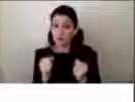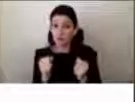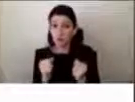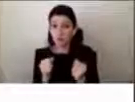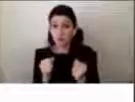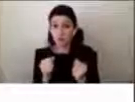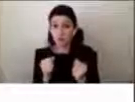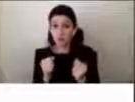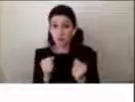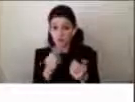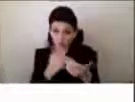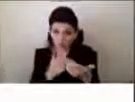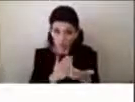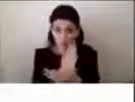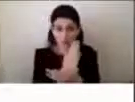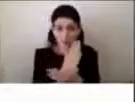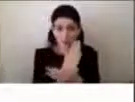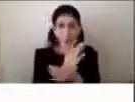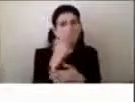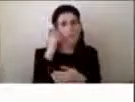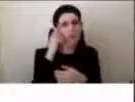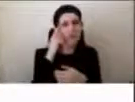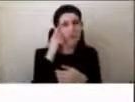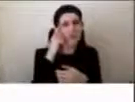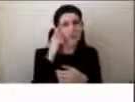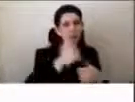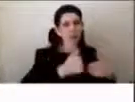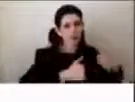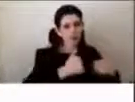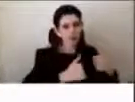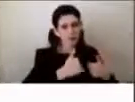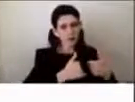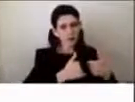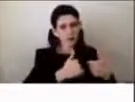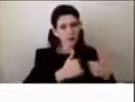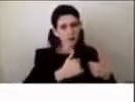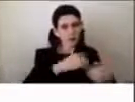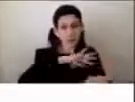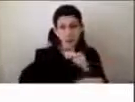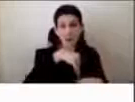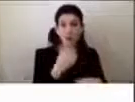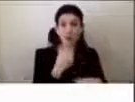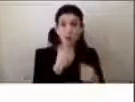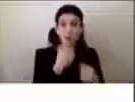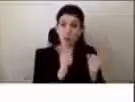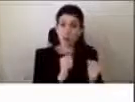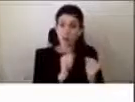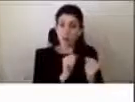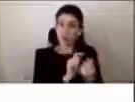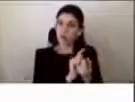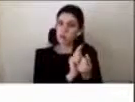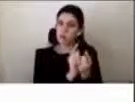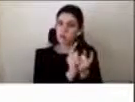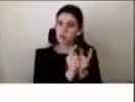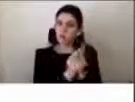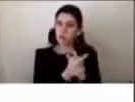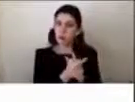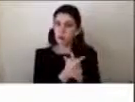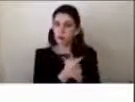juegos competitivos y que nosotros podemos también reorganizarlos y verlos en términos de